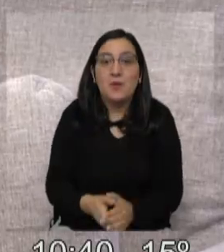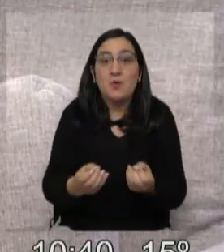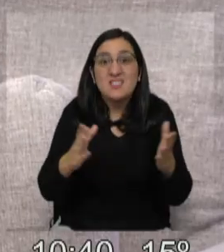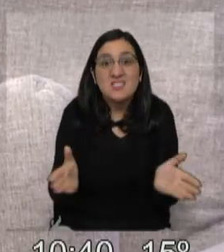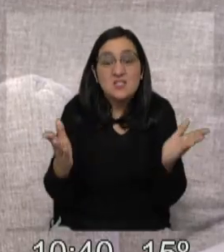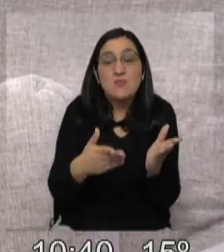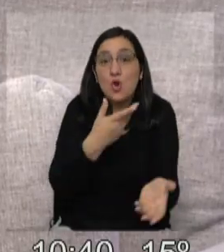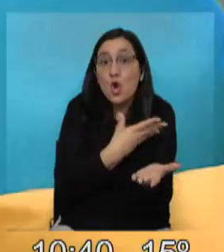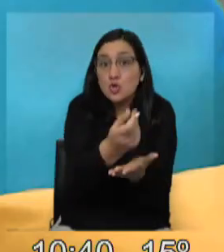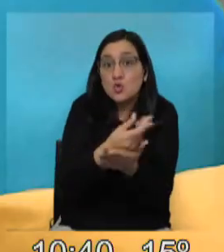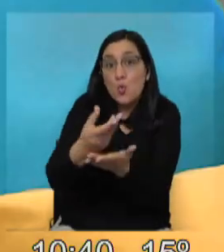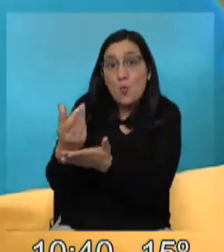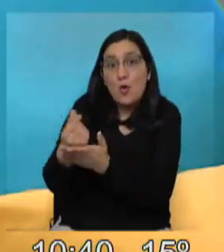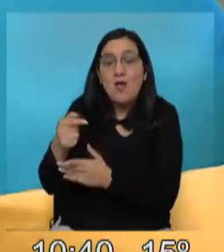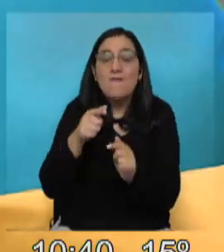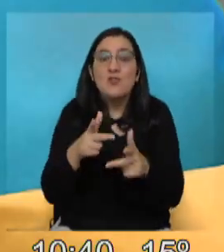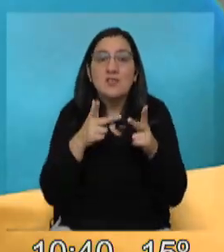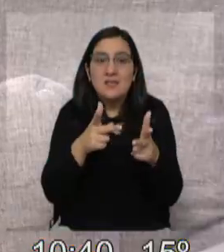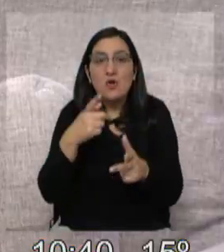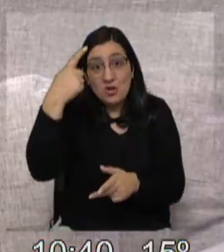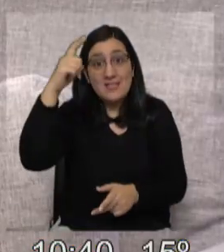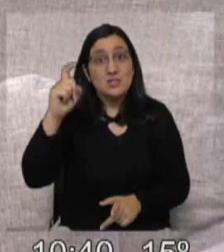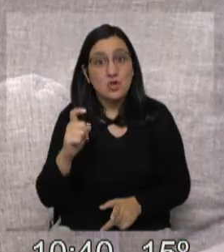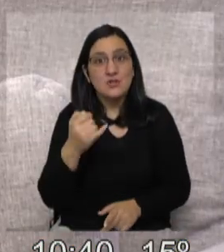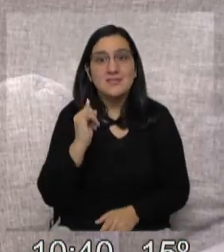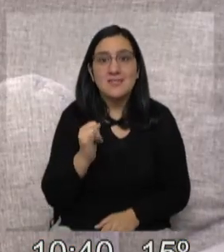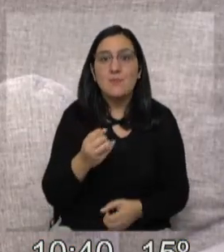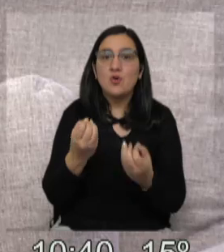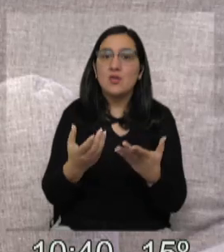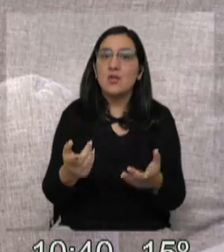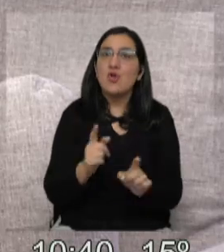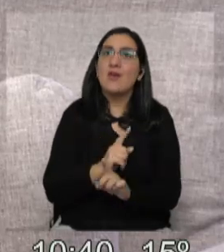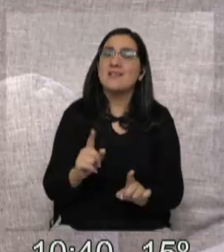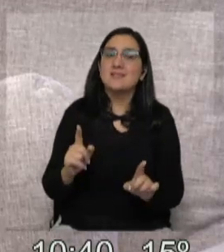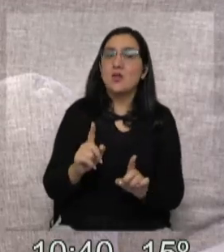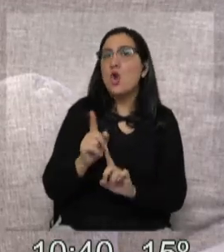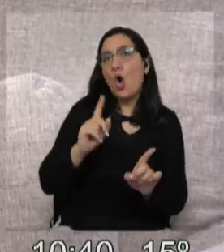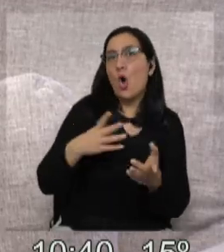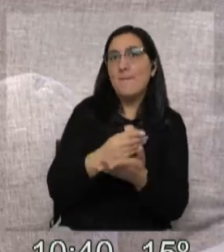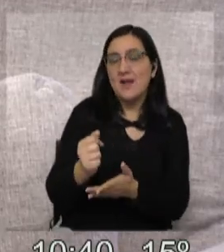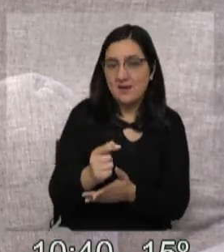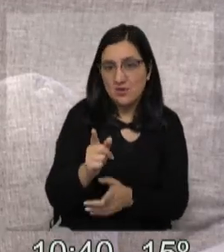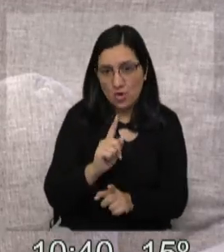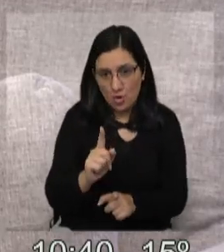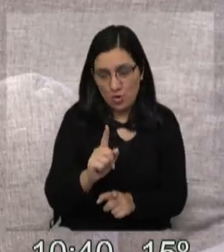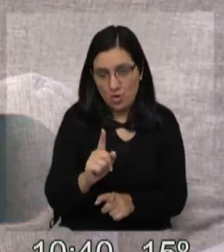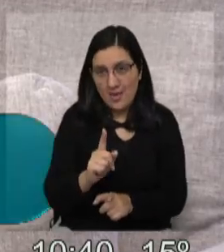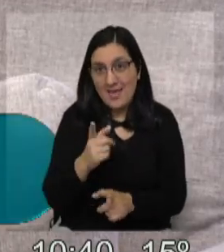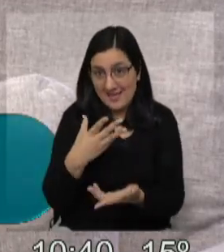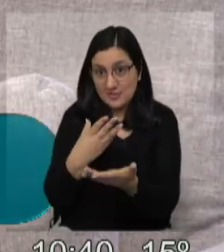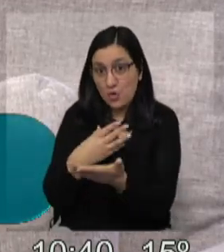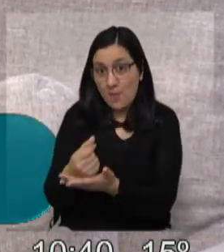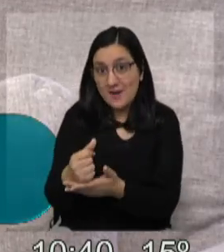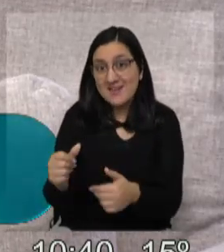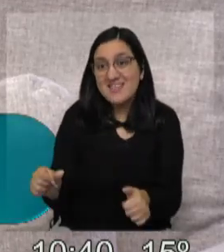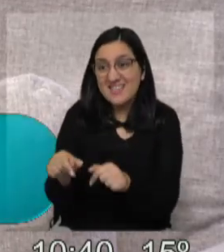consumo en todas sus formas. Y vos dijiste con intención, ¿no? Sí, con intención, porque no se trata de no comprar, se trata de comprar y